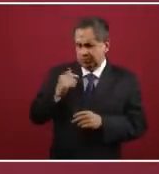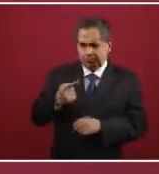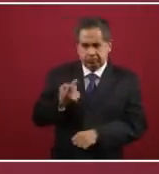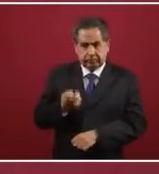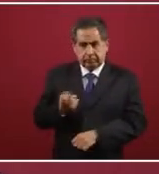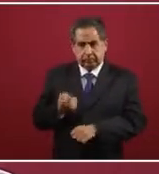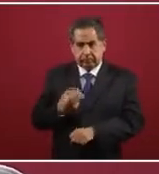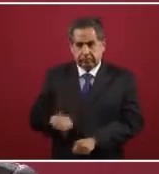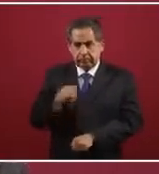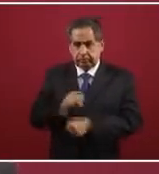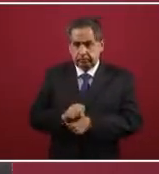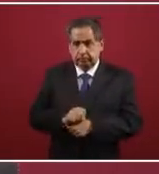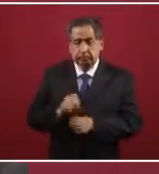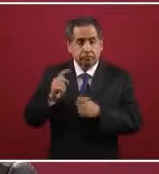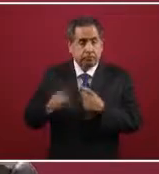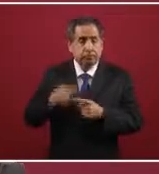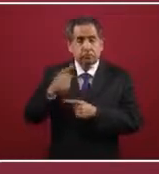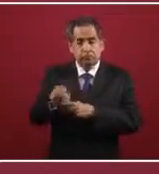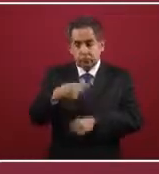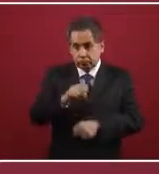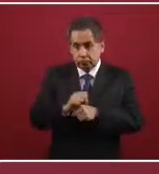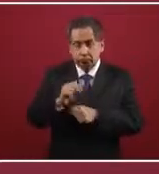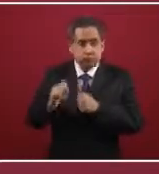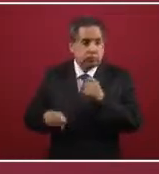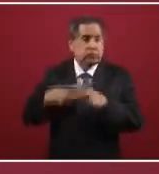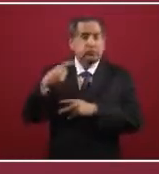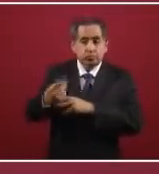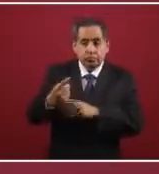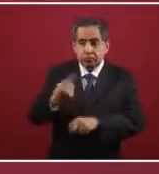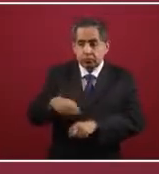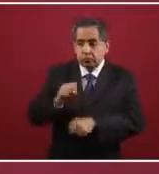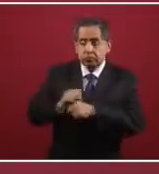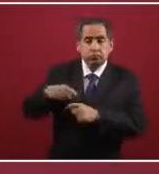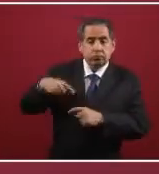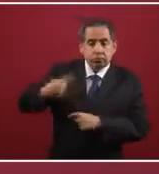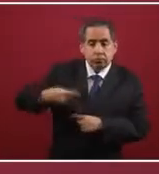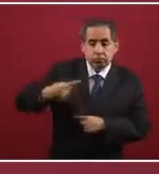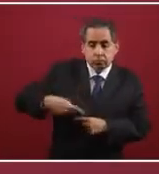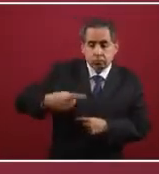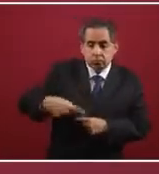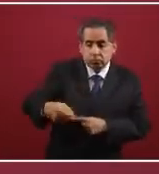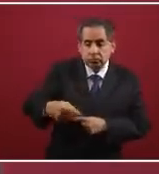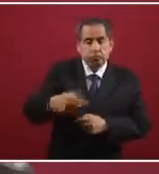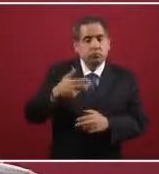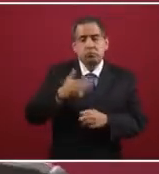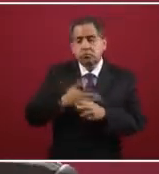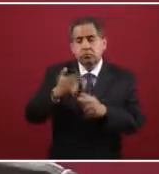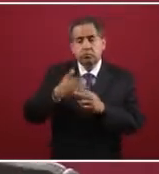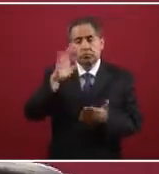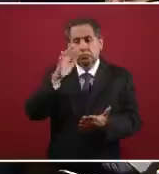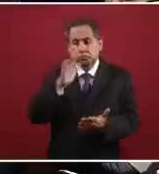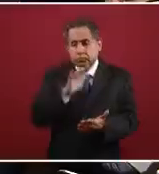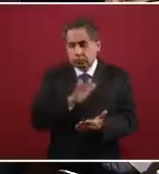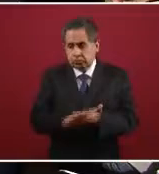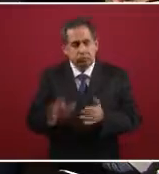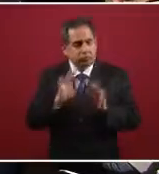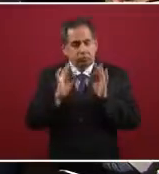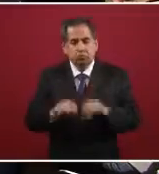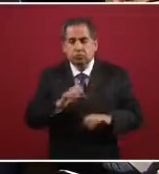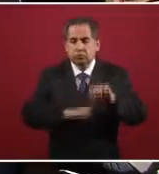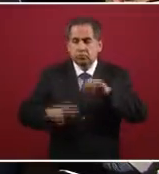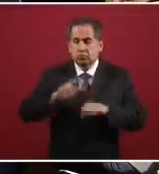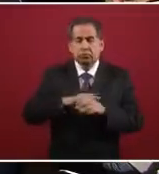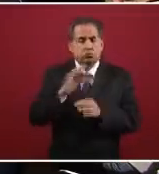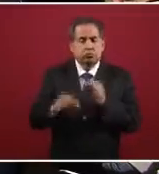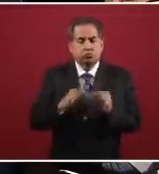semana, luego la semana que entra habrá otra, y luego la semana que entra habrá otra, y así sucesivamente hasta que no tengamos ningún embajador pendiente. ¿Por qué? Por la razón que